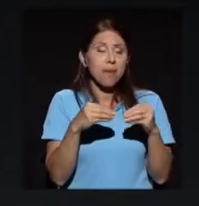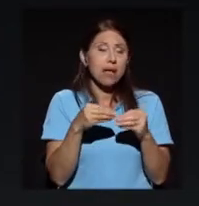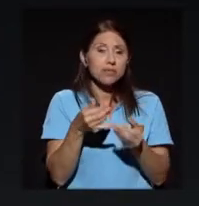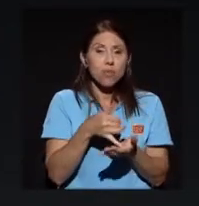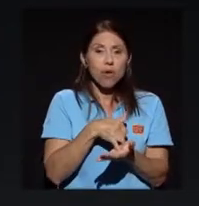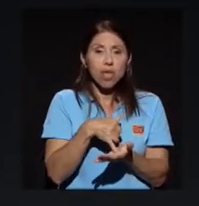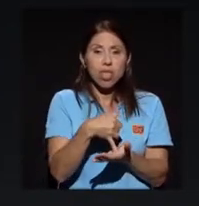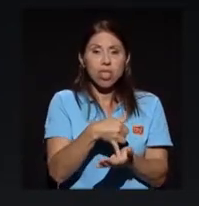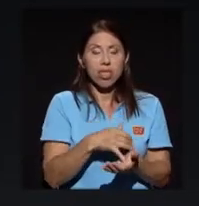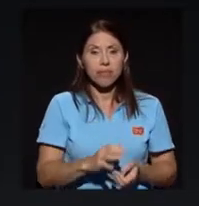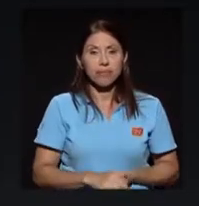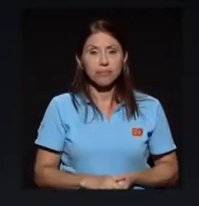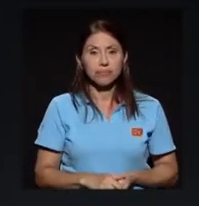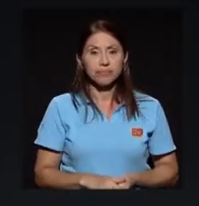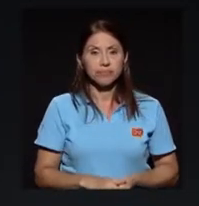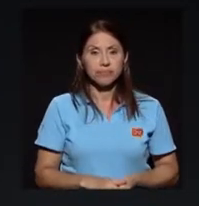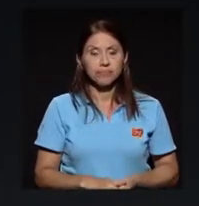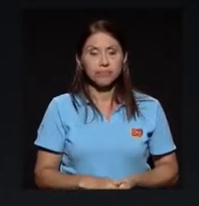frecuente